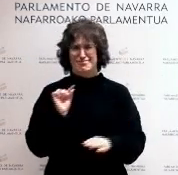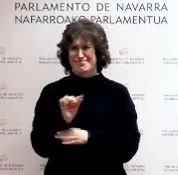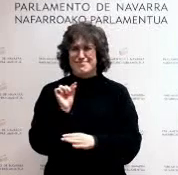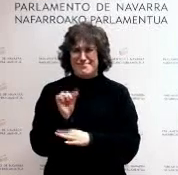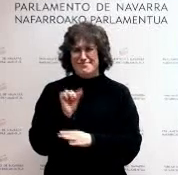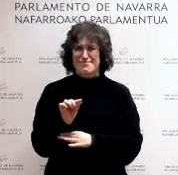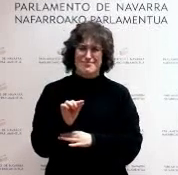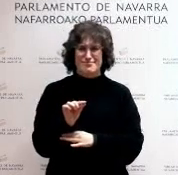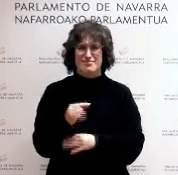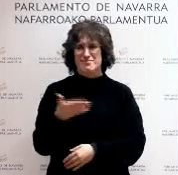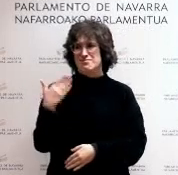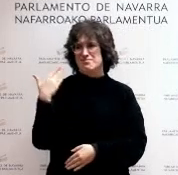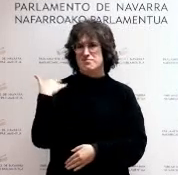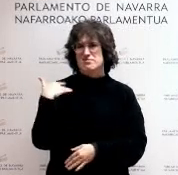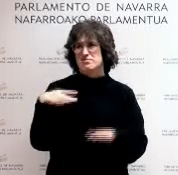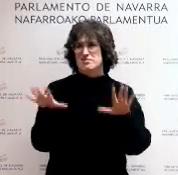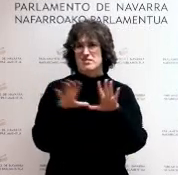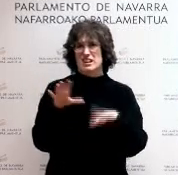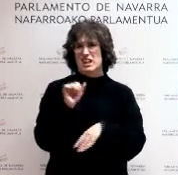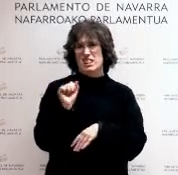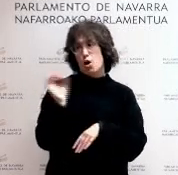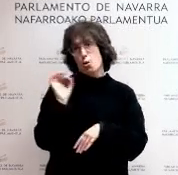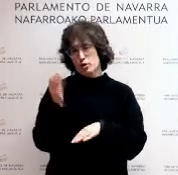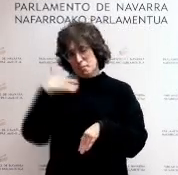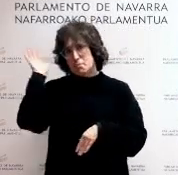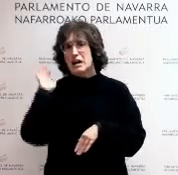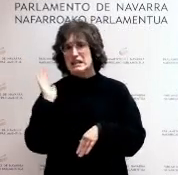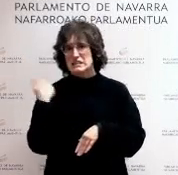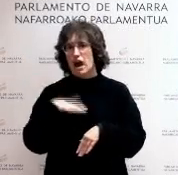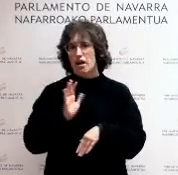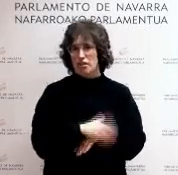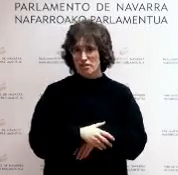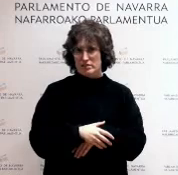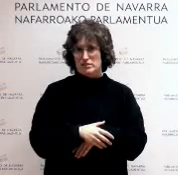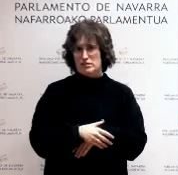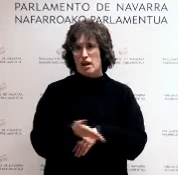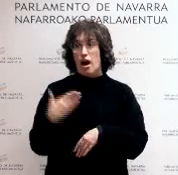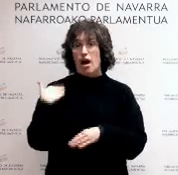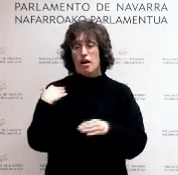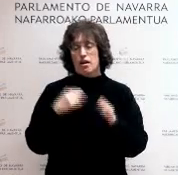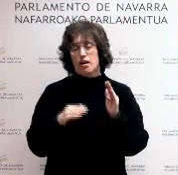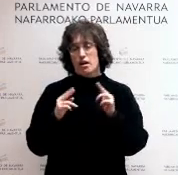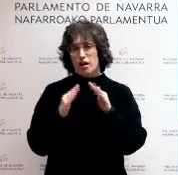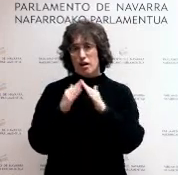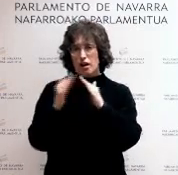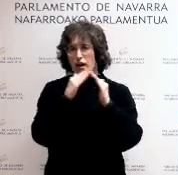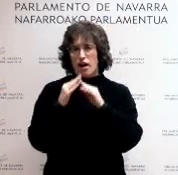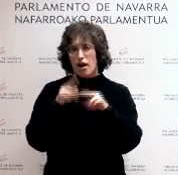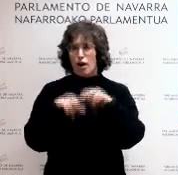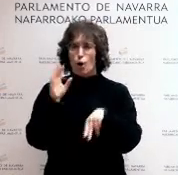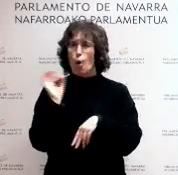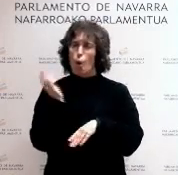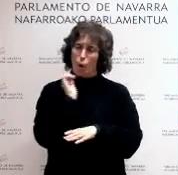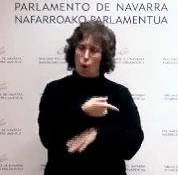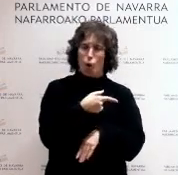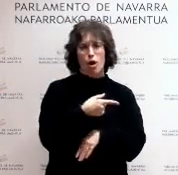hace 10 años o ya más de 10 años, que construía o hacía que se construyese el triple